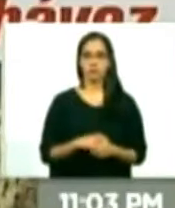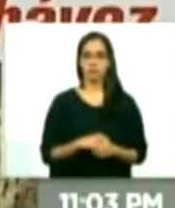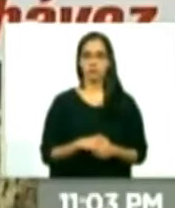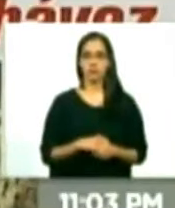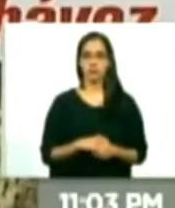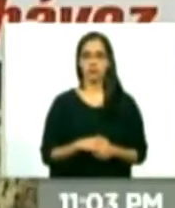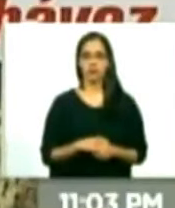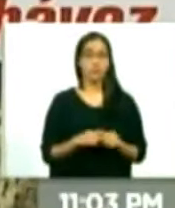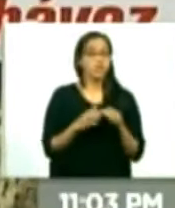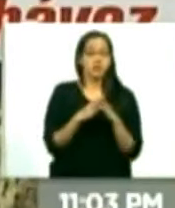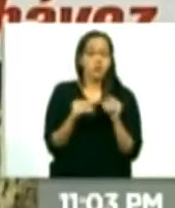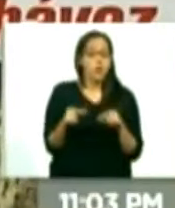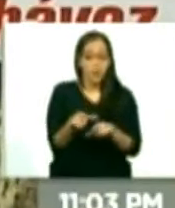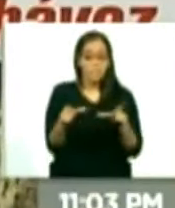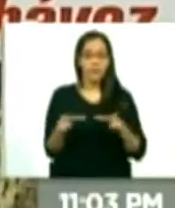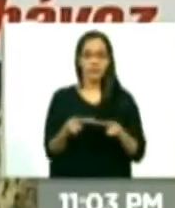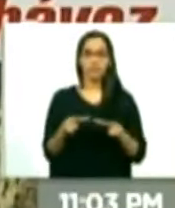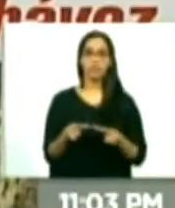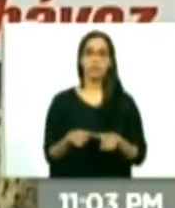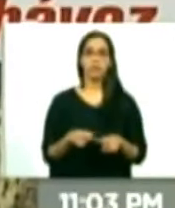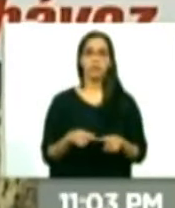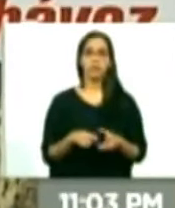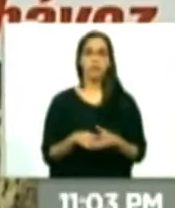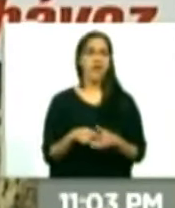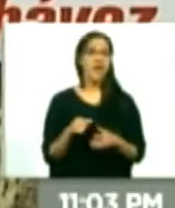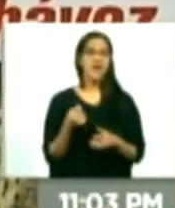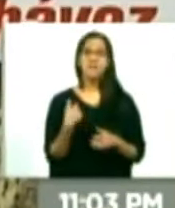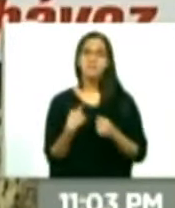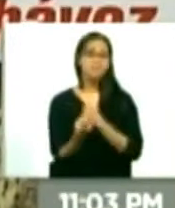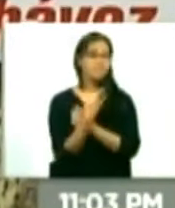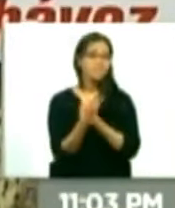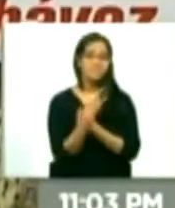Y en todas partes. A uno no le van a caer a coba porque uno